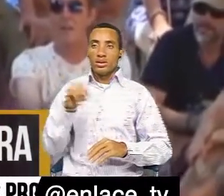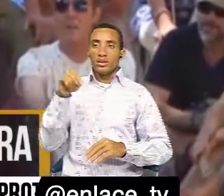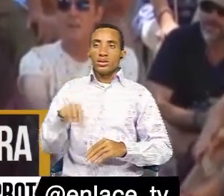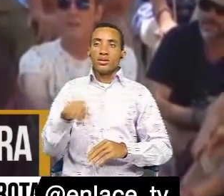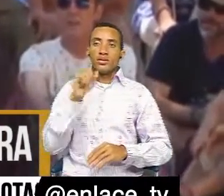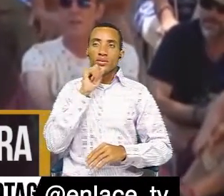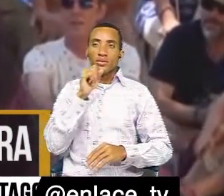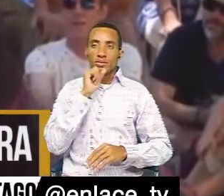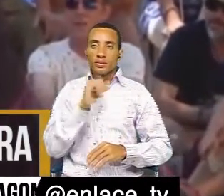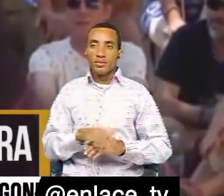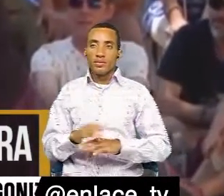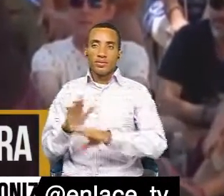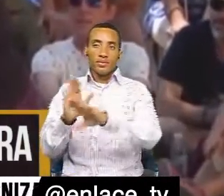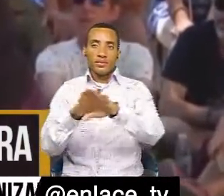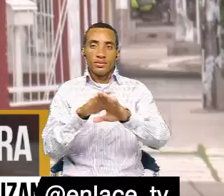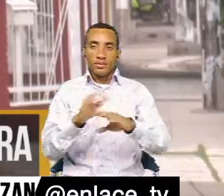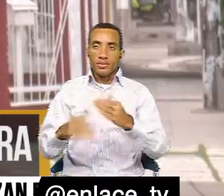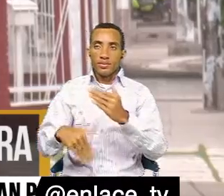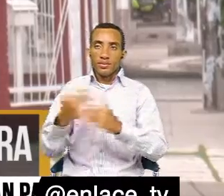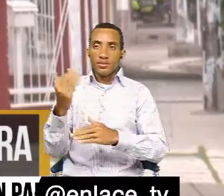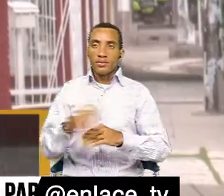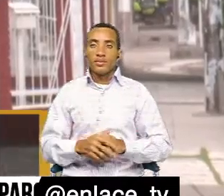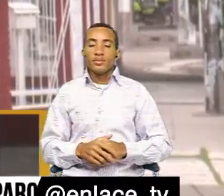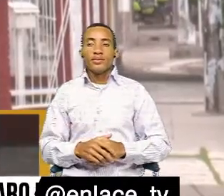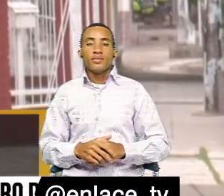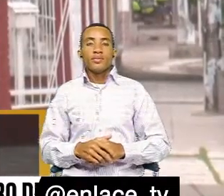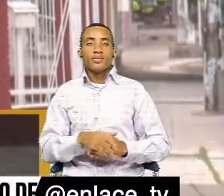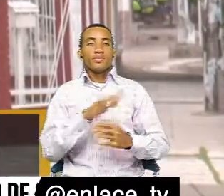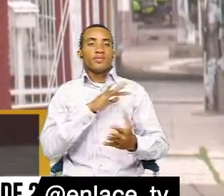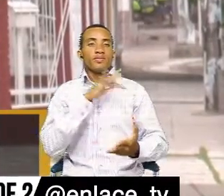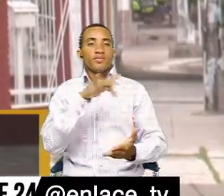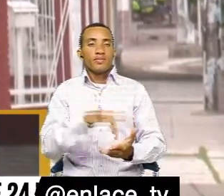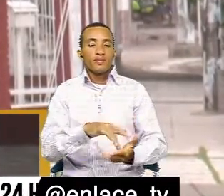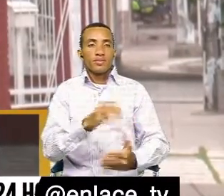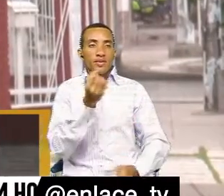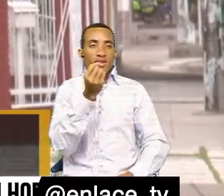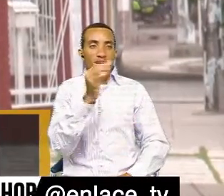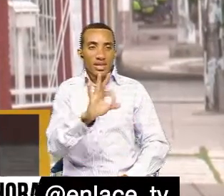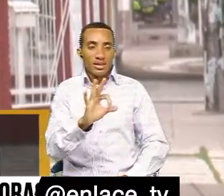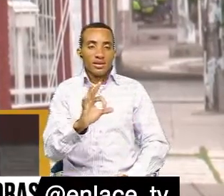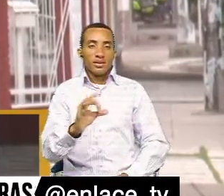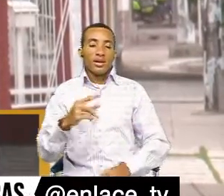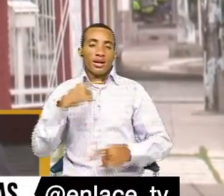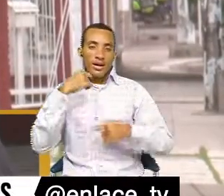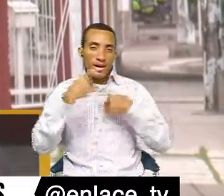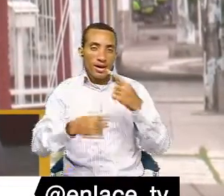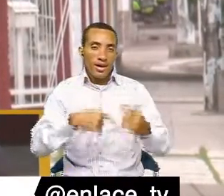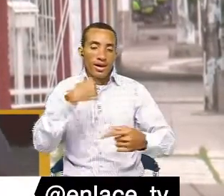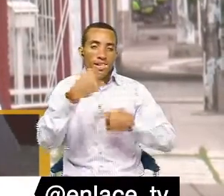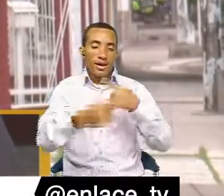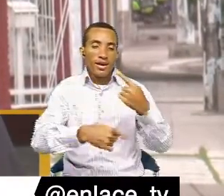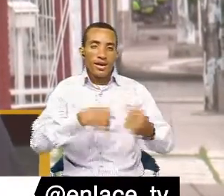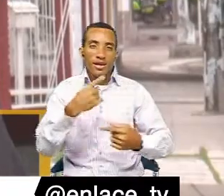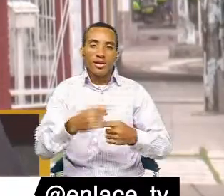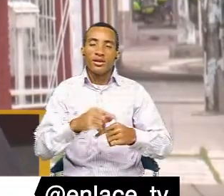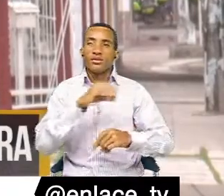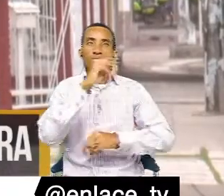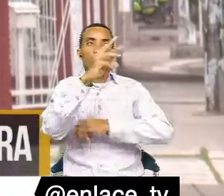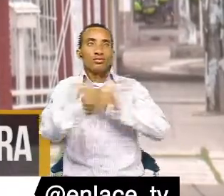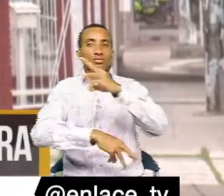la puerta para el inicio de su nueva versión. Van a estar presentes 13 cuenteros de todas partes del mundo, porque hay